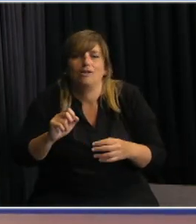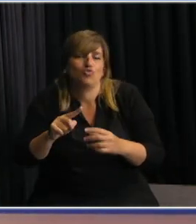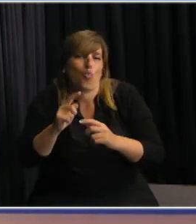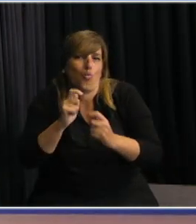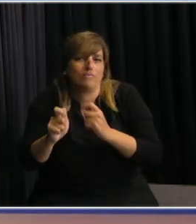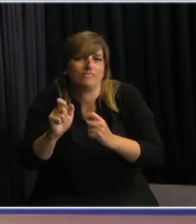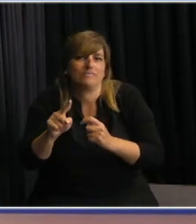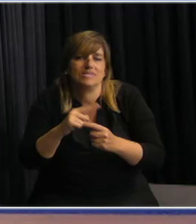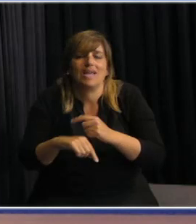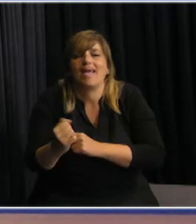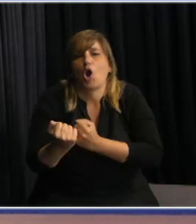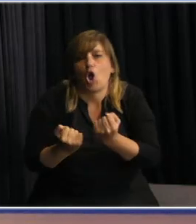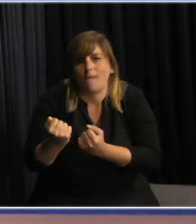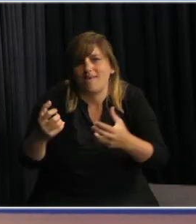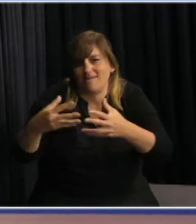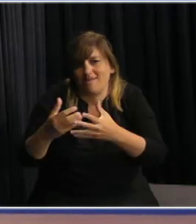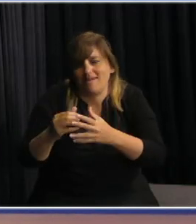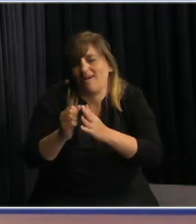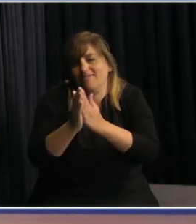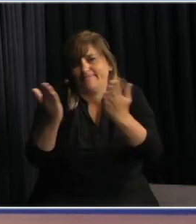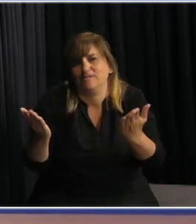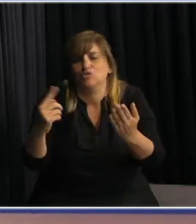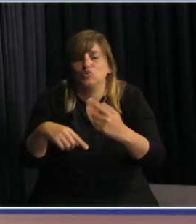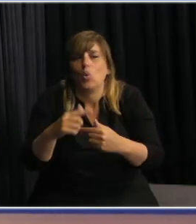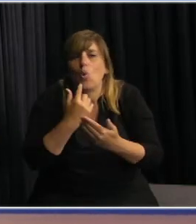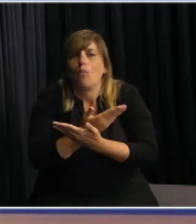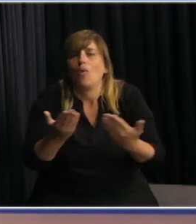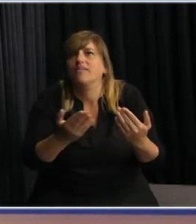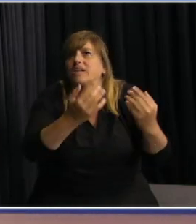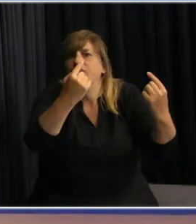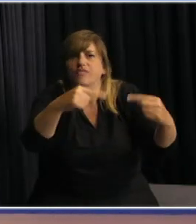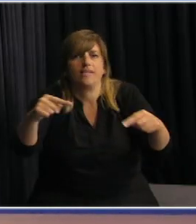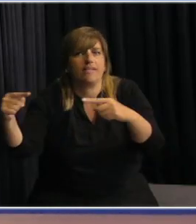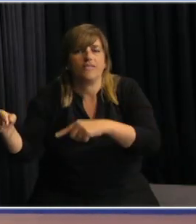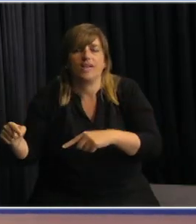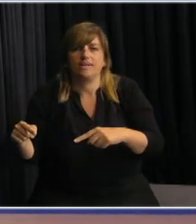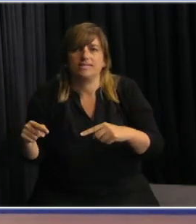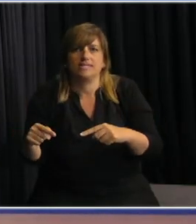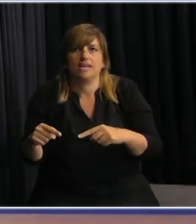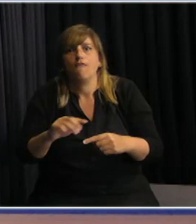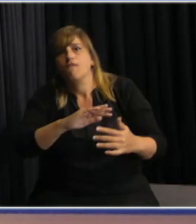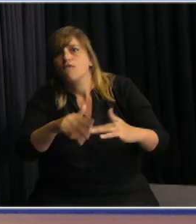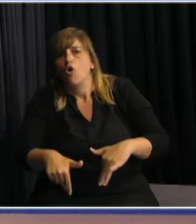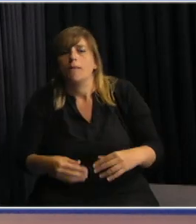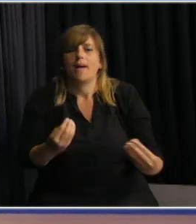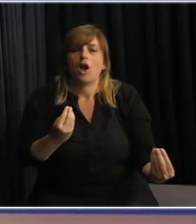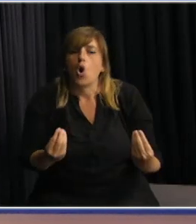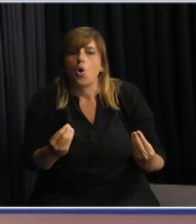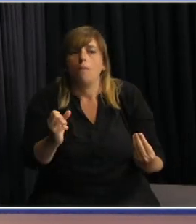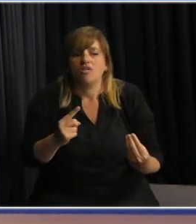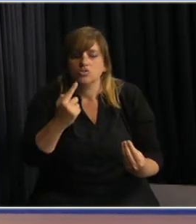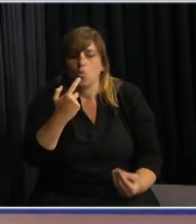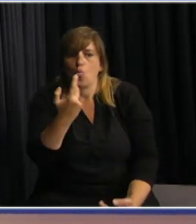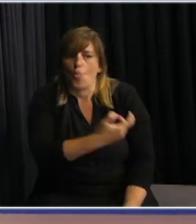una nota en el Economist que hace referencia a las distintas mediciones sobre esta